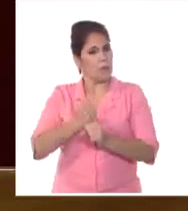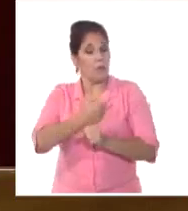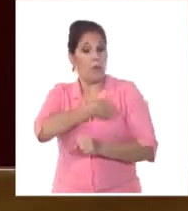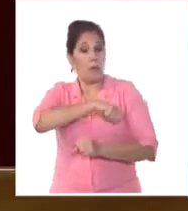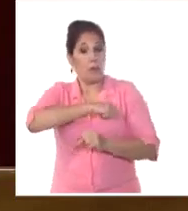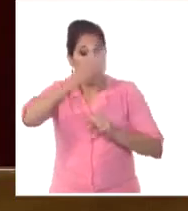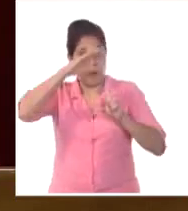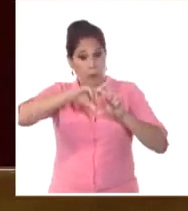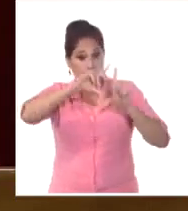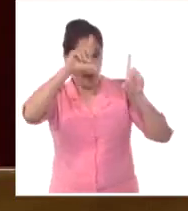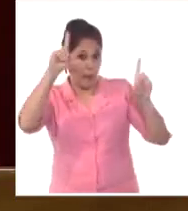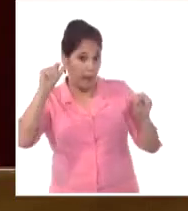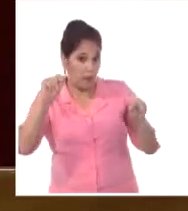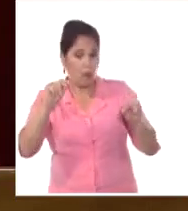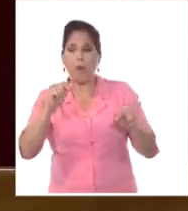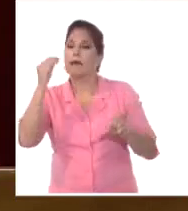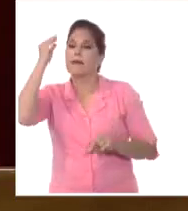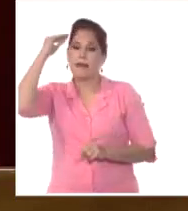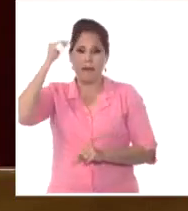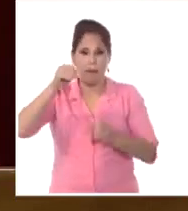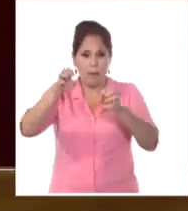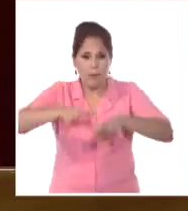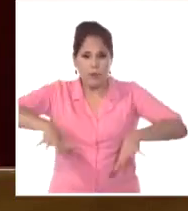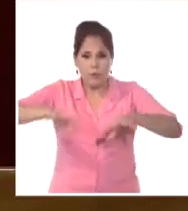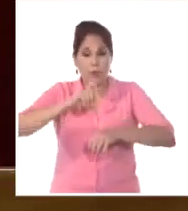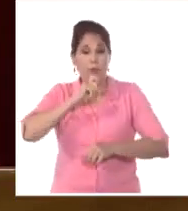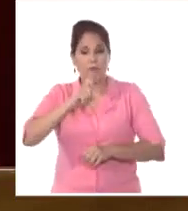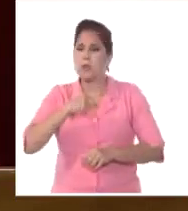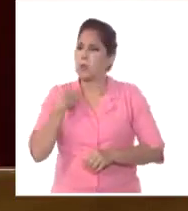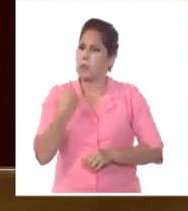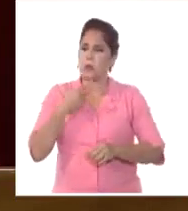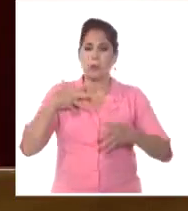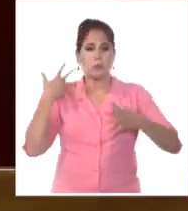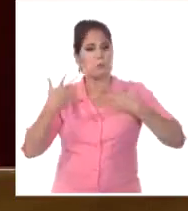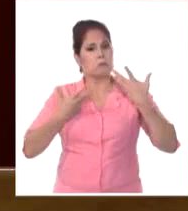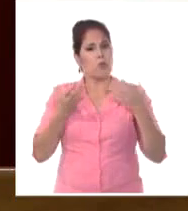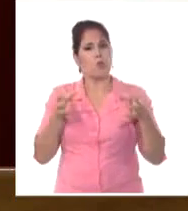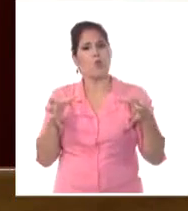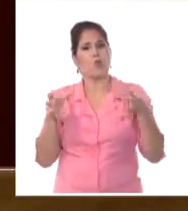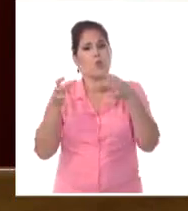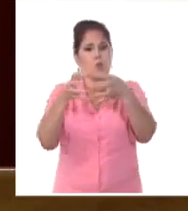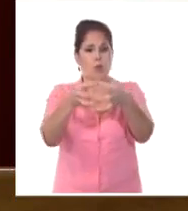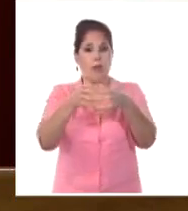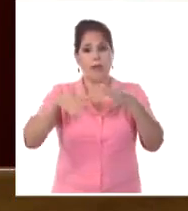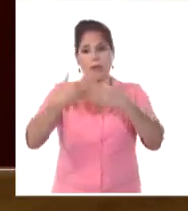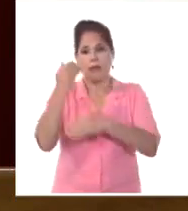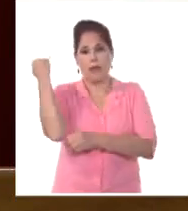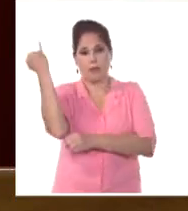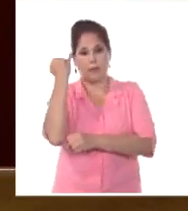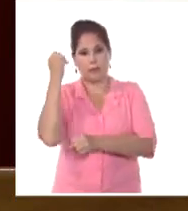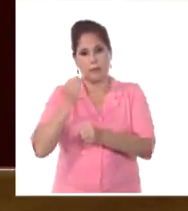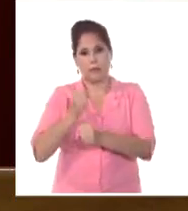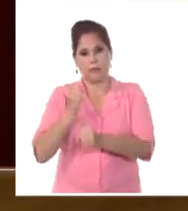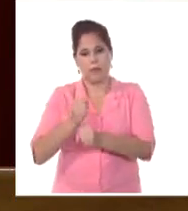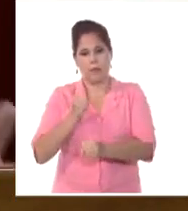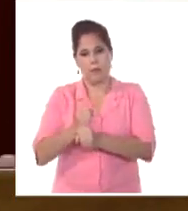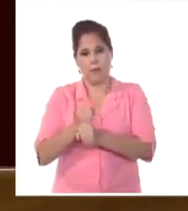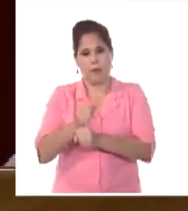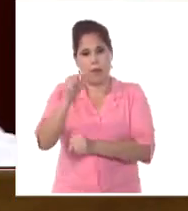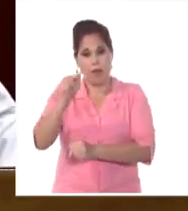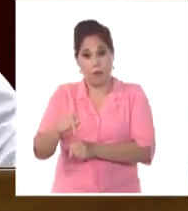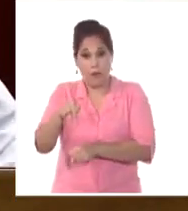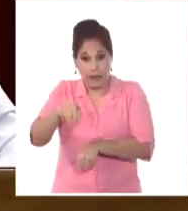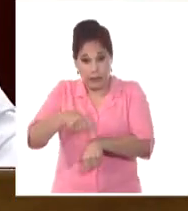de Cuba, a pesar de las limitaciones, festejaremos con alegría y unidad el Día Internacional de los Trabajadores, en